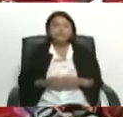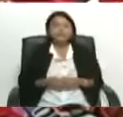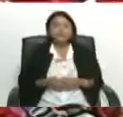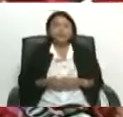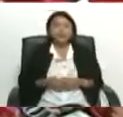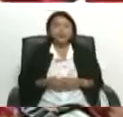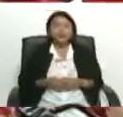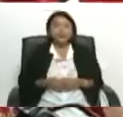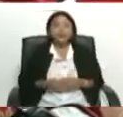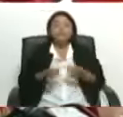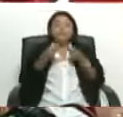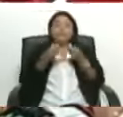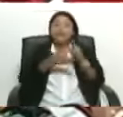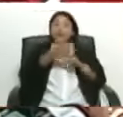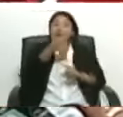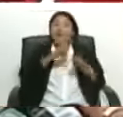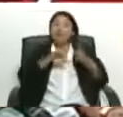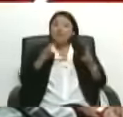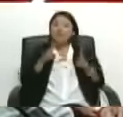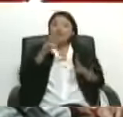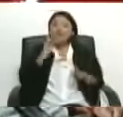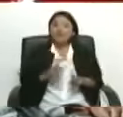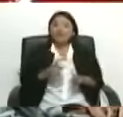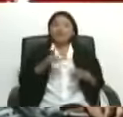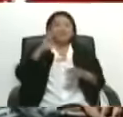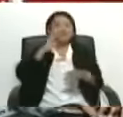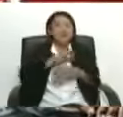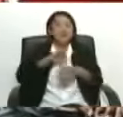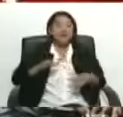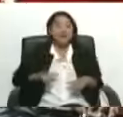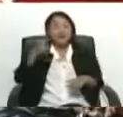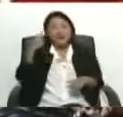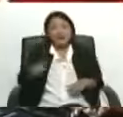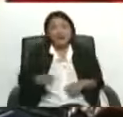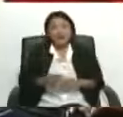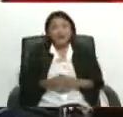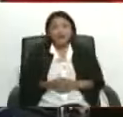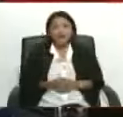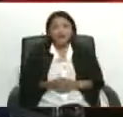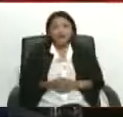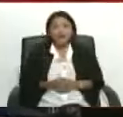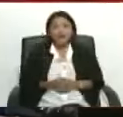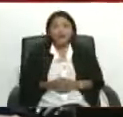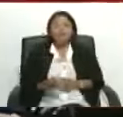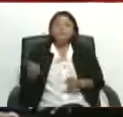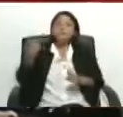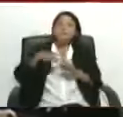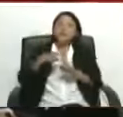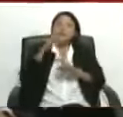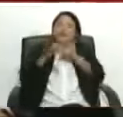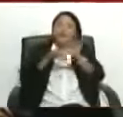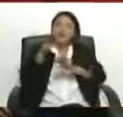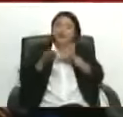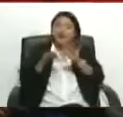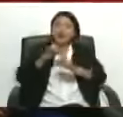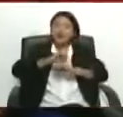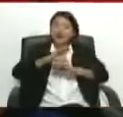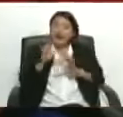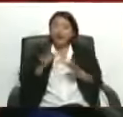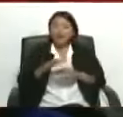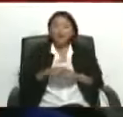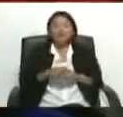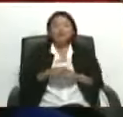para conseguir la paz hay que tener ejército. Y remataba además diciendo que el